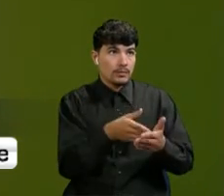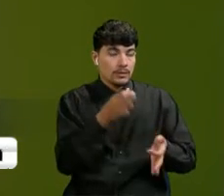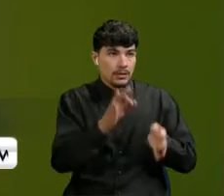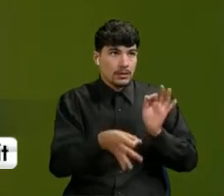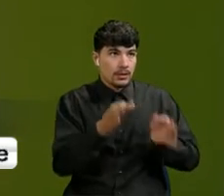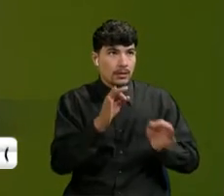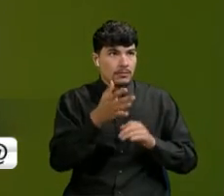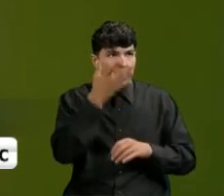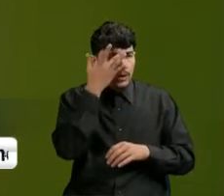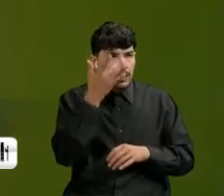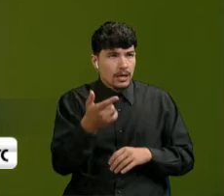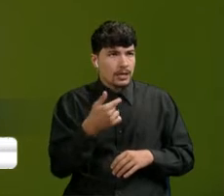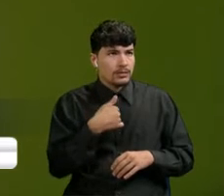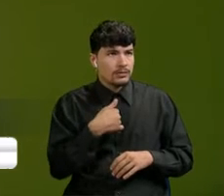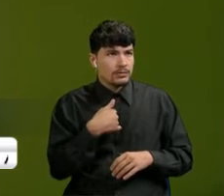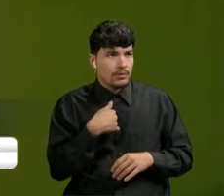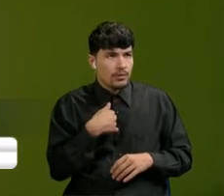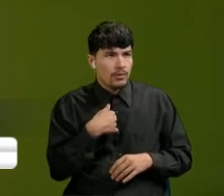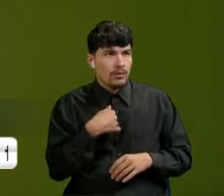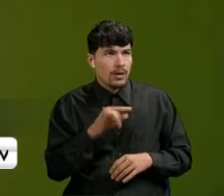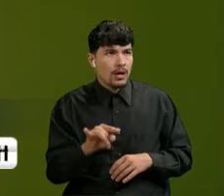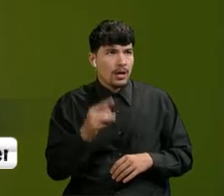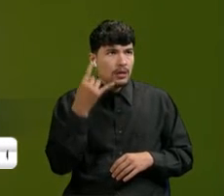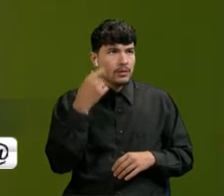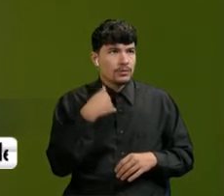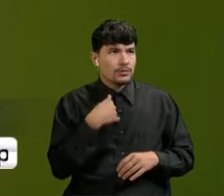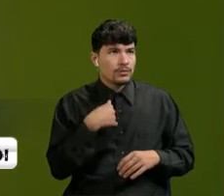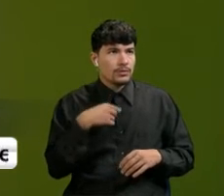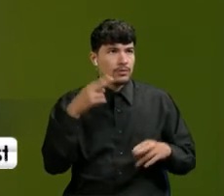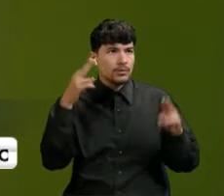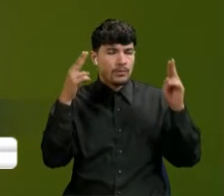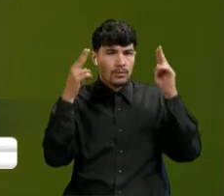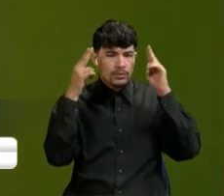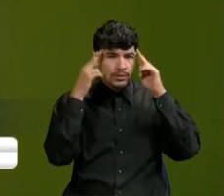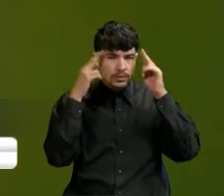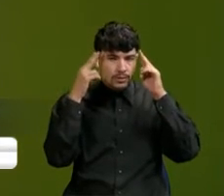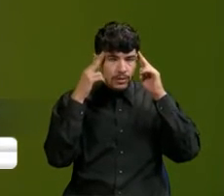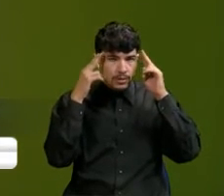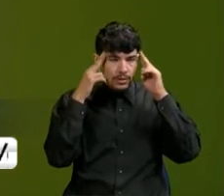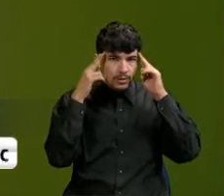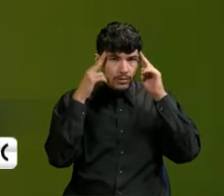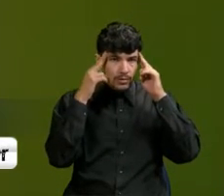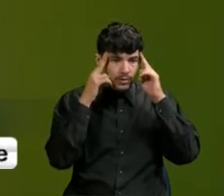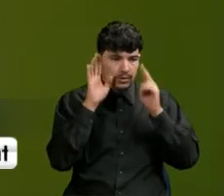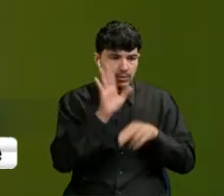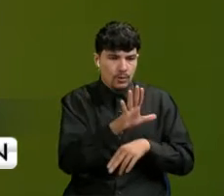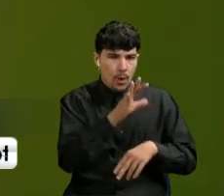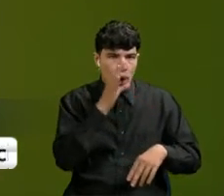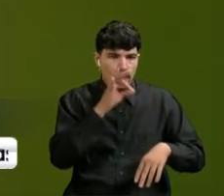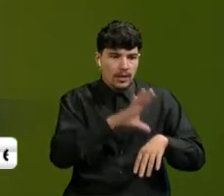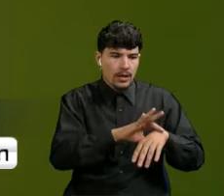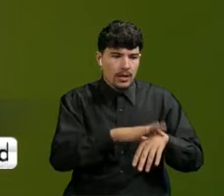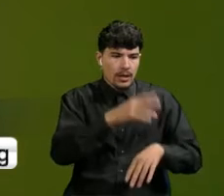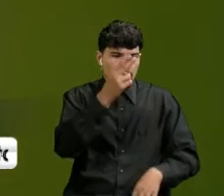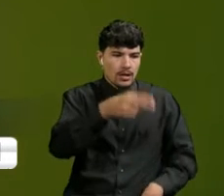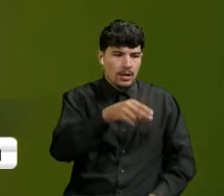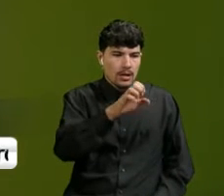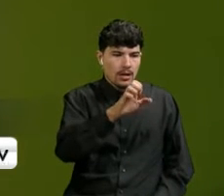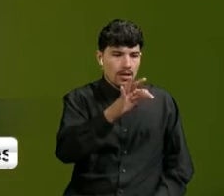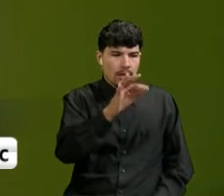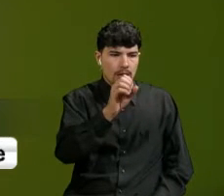por delitos de los cuales tenga conocimiento por parte del doctor héctor rolando